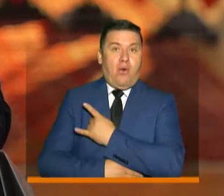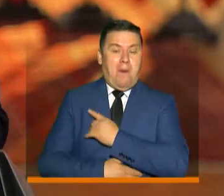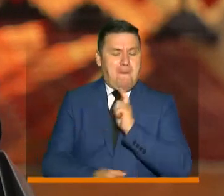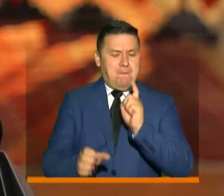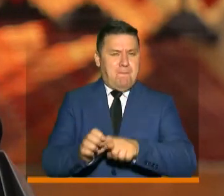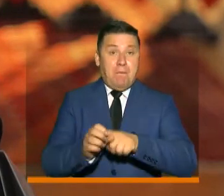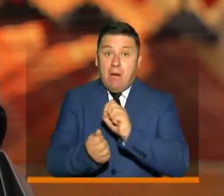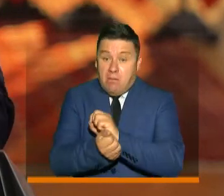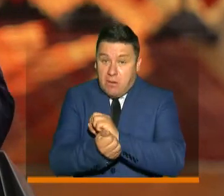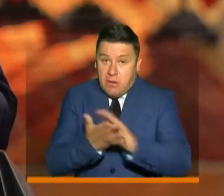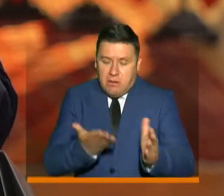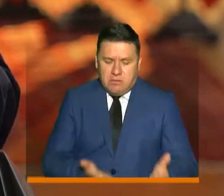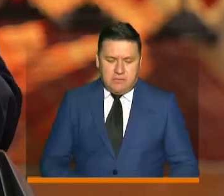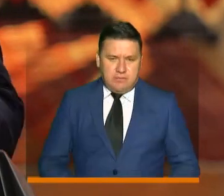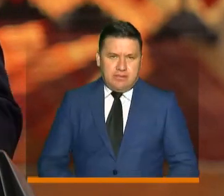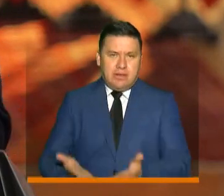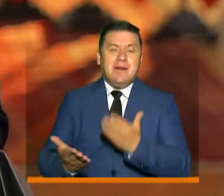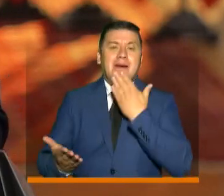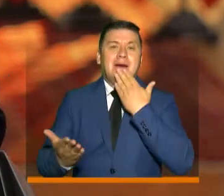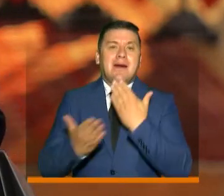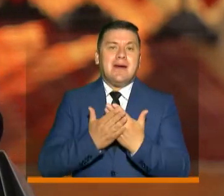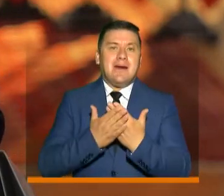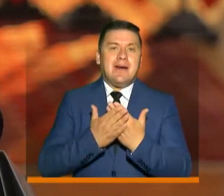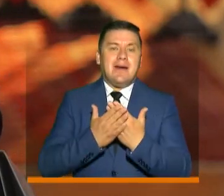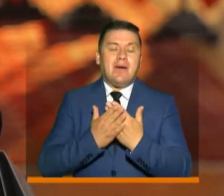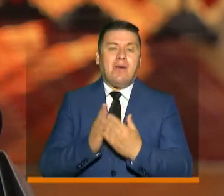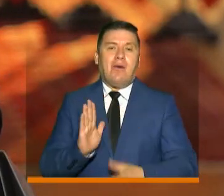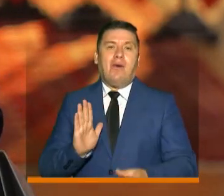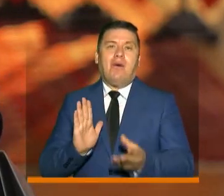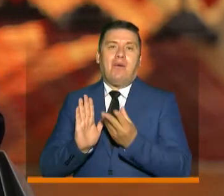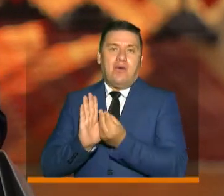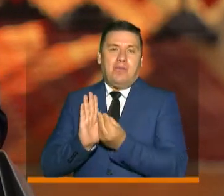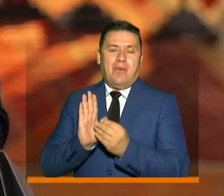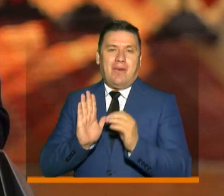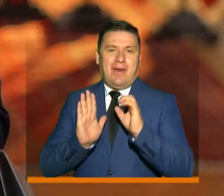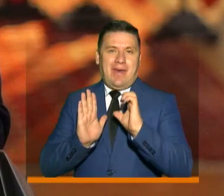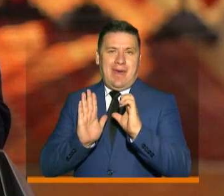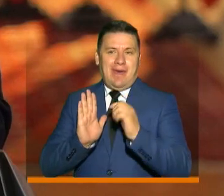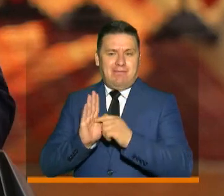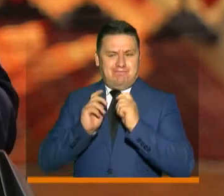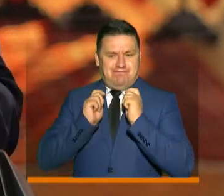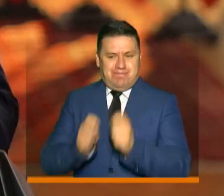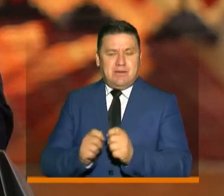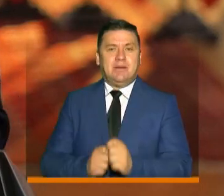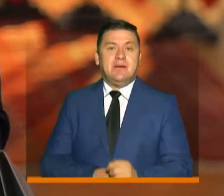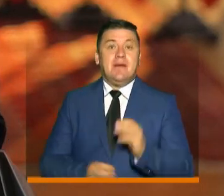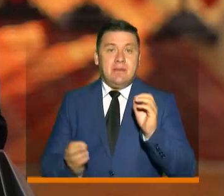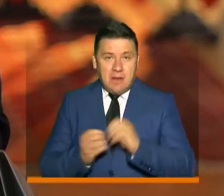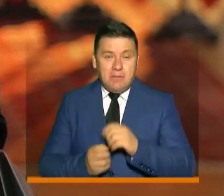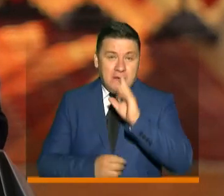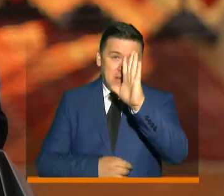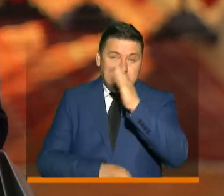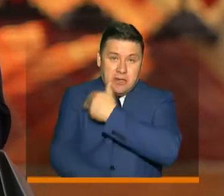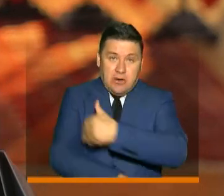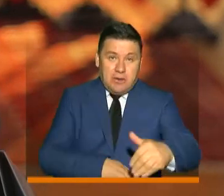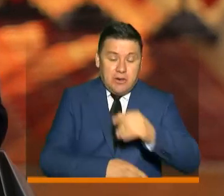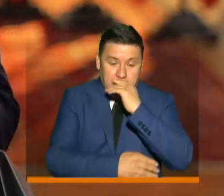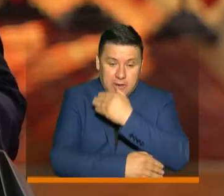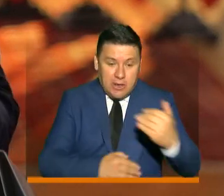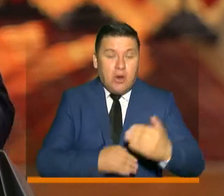gratuitamente gracias a generaciones también 5 millones de niños